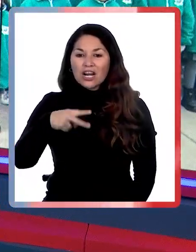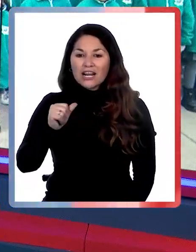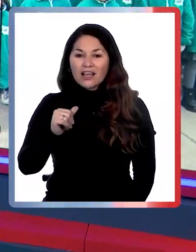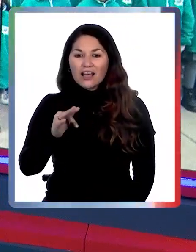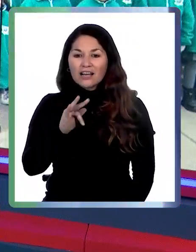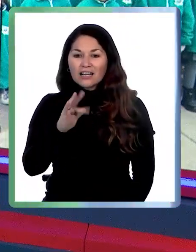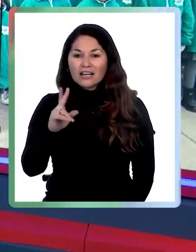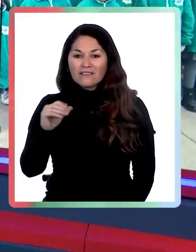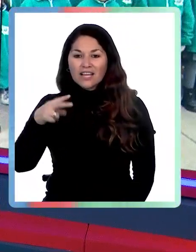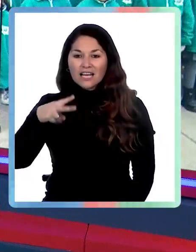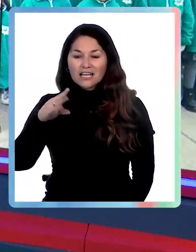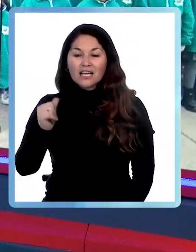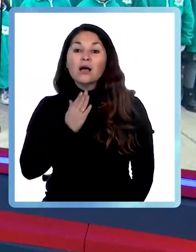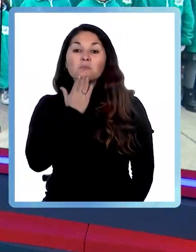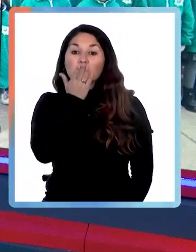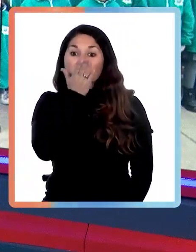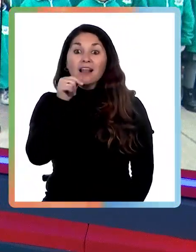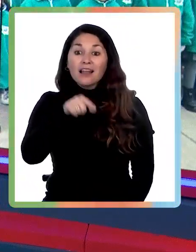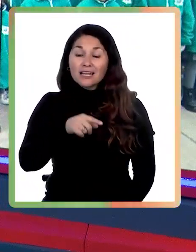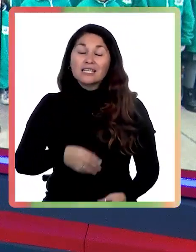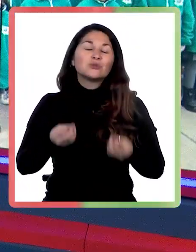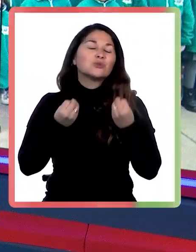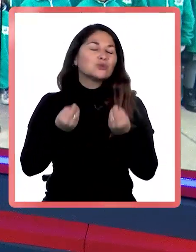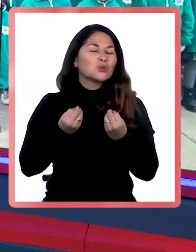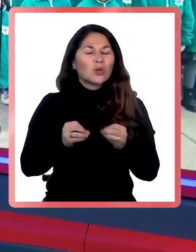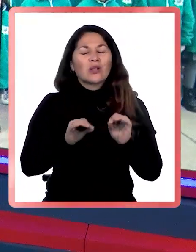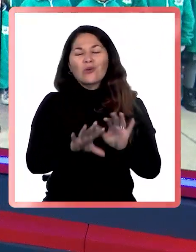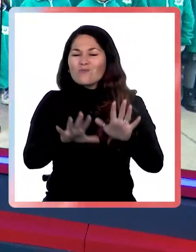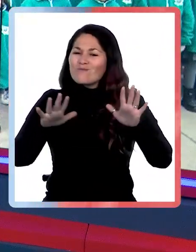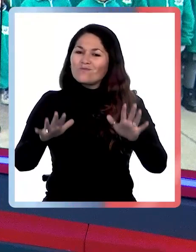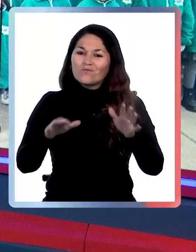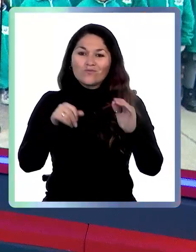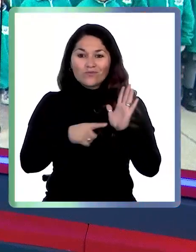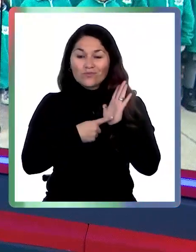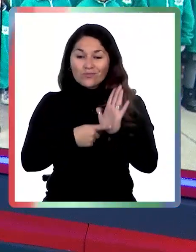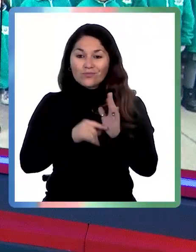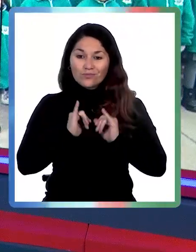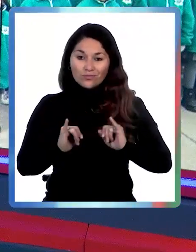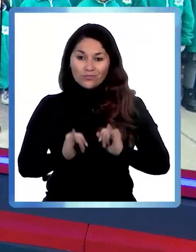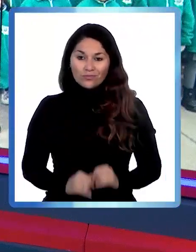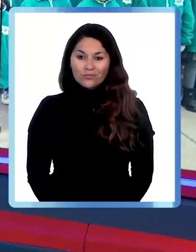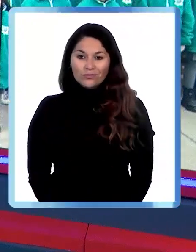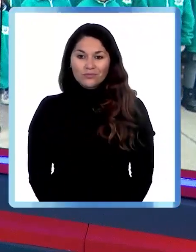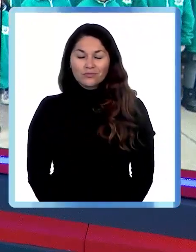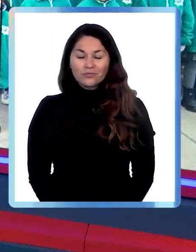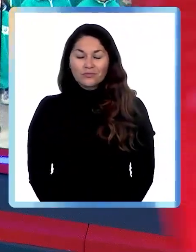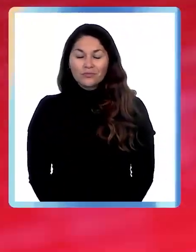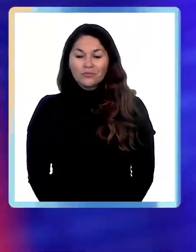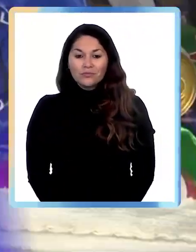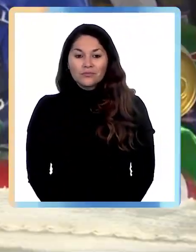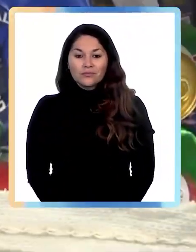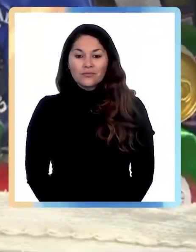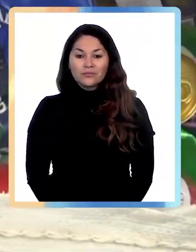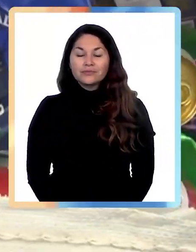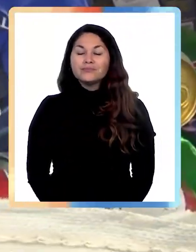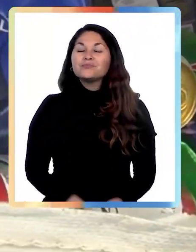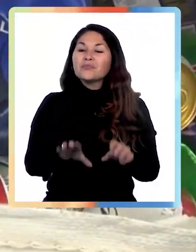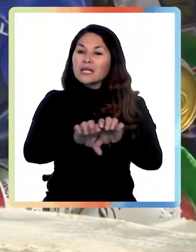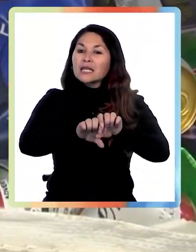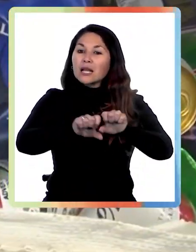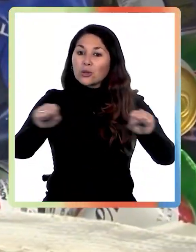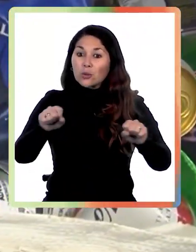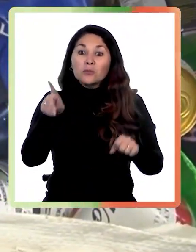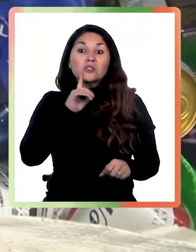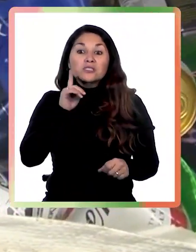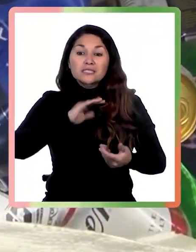su aplicación ha sido todo un éxito itv Patagonia con esta gran noticia para puntarenas en el marco